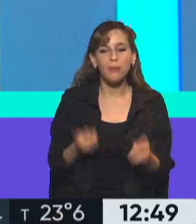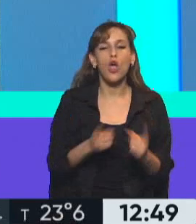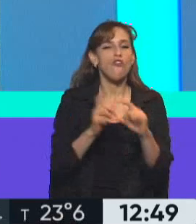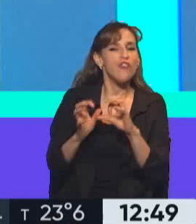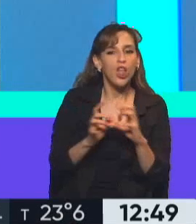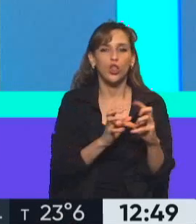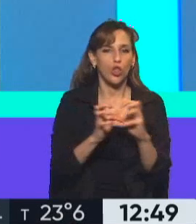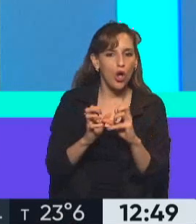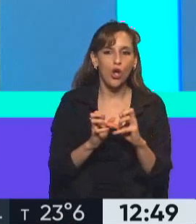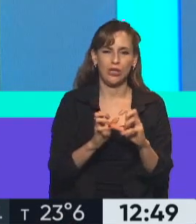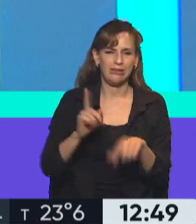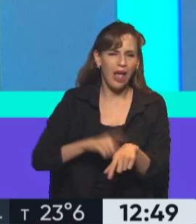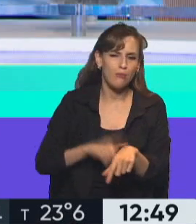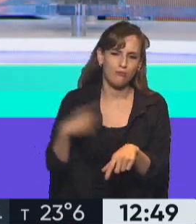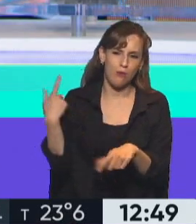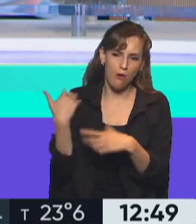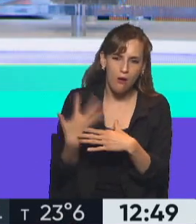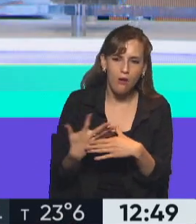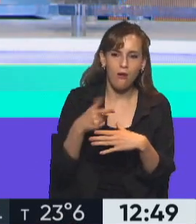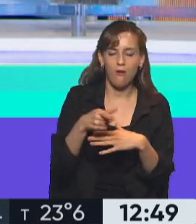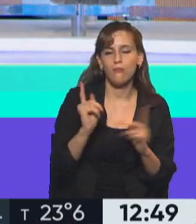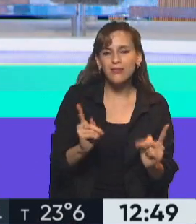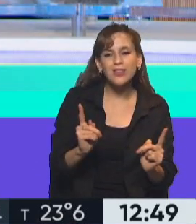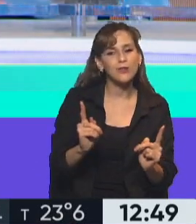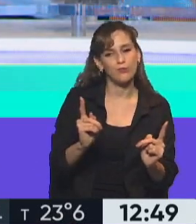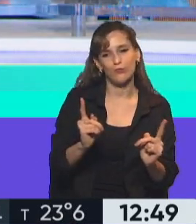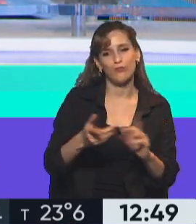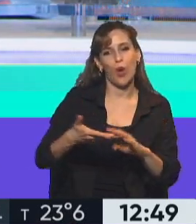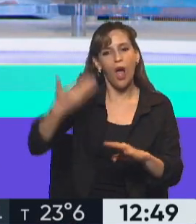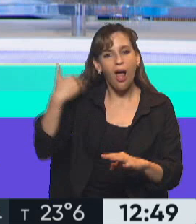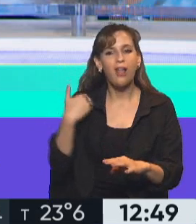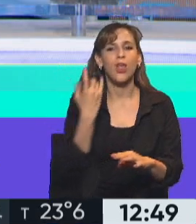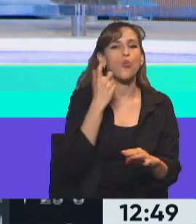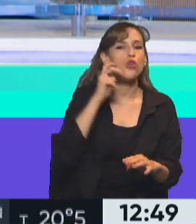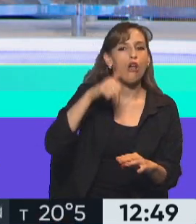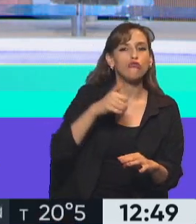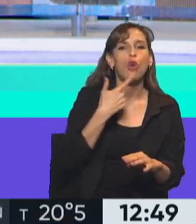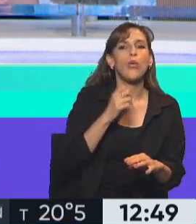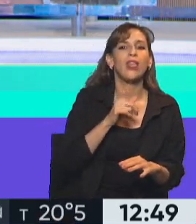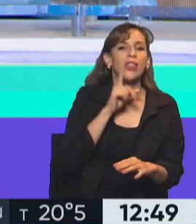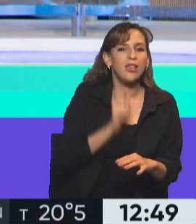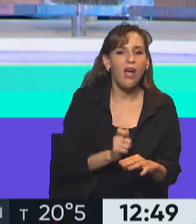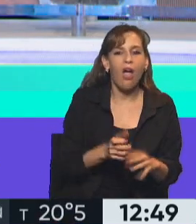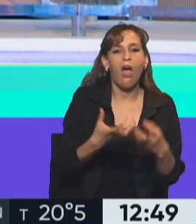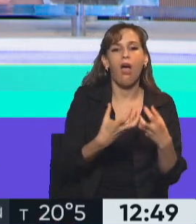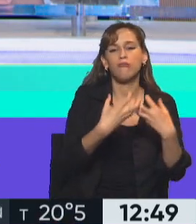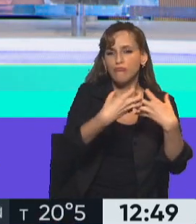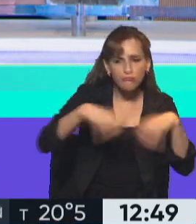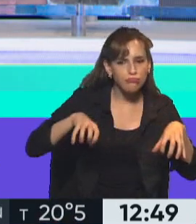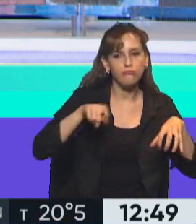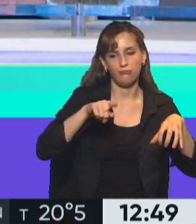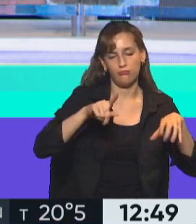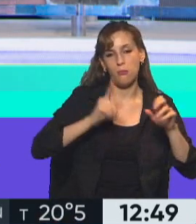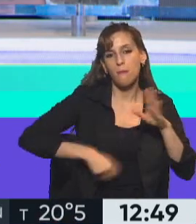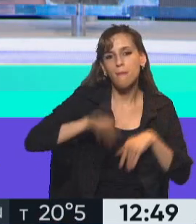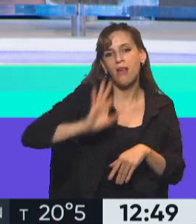una especie de conflicto latente que se hereda de la vieja ruptura de la Unión Soviética y que se incentiva sobre todo, que empieza a crecer más fuertemente a partir